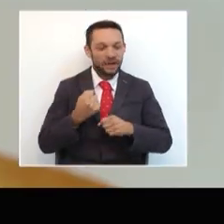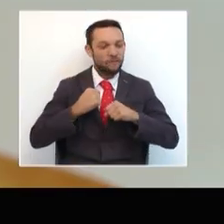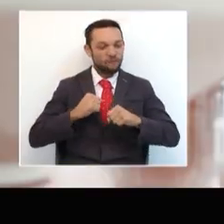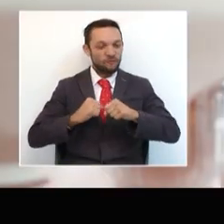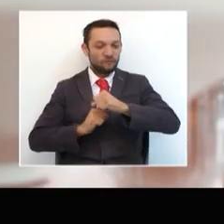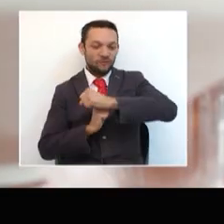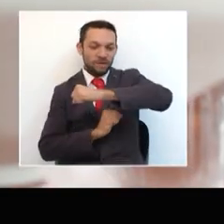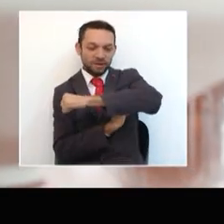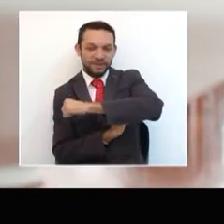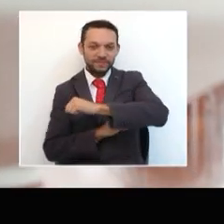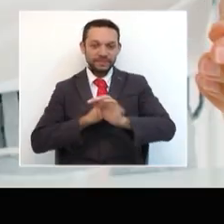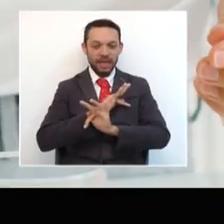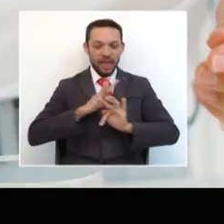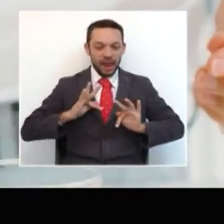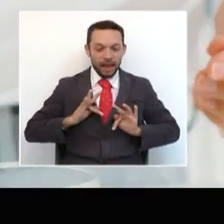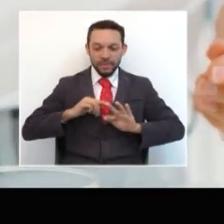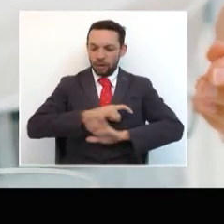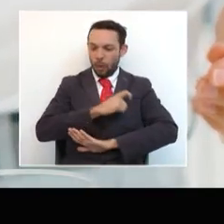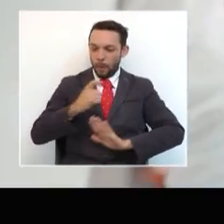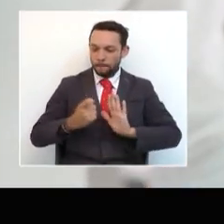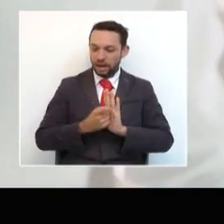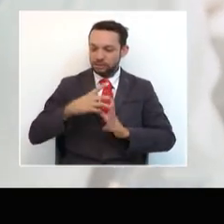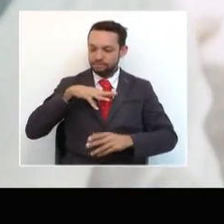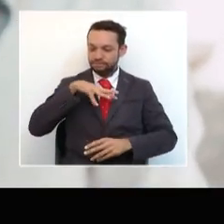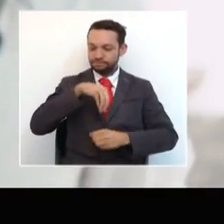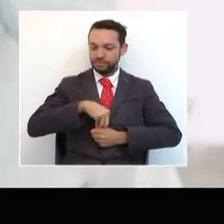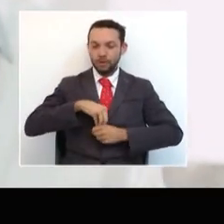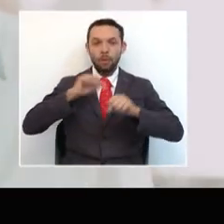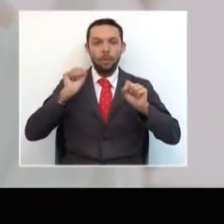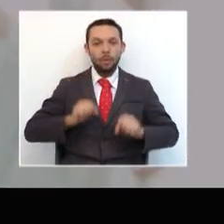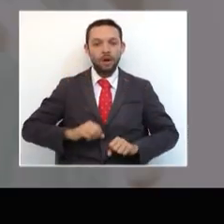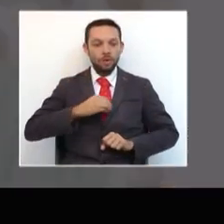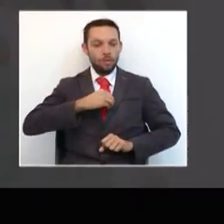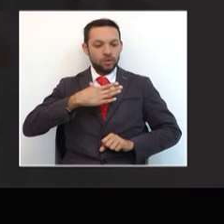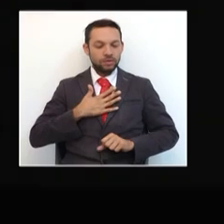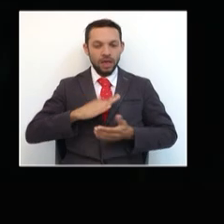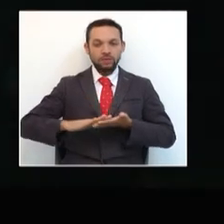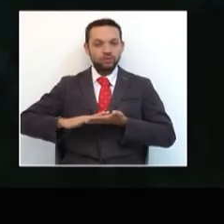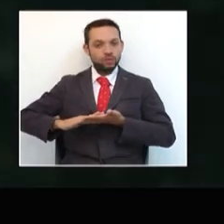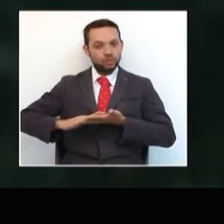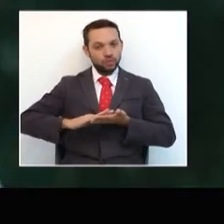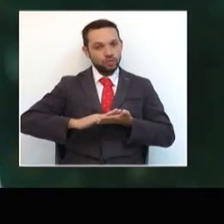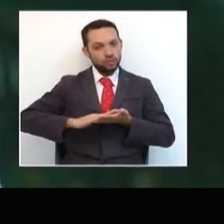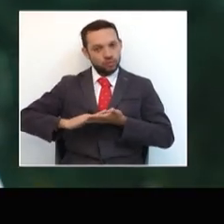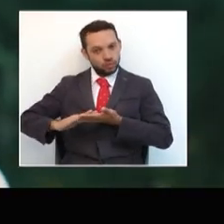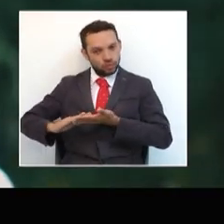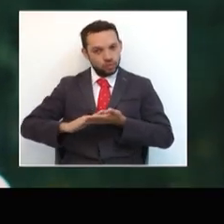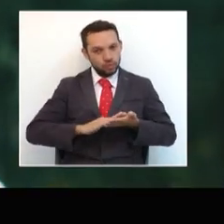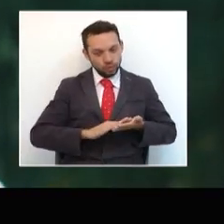propiedades terapéuticas nutricionales que en conjunto permiten buscar la salud.